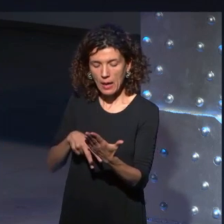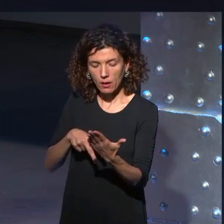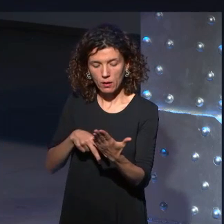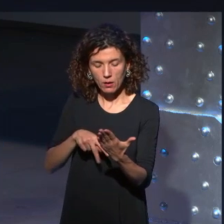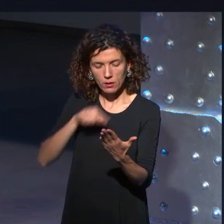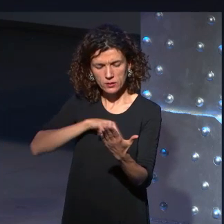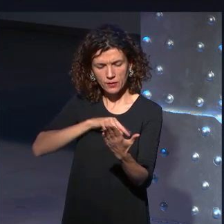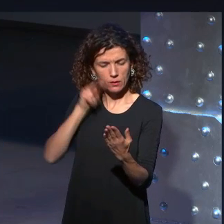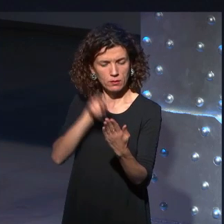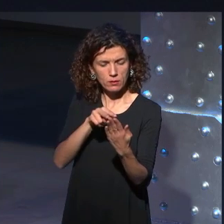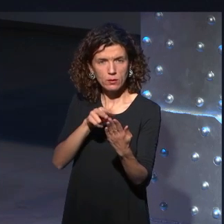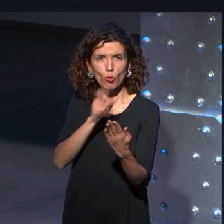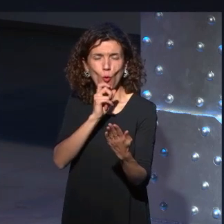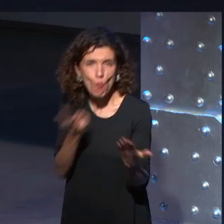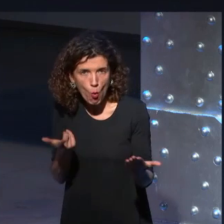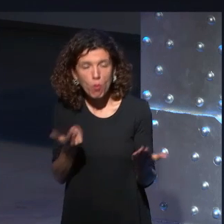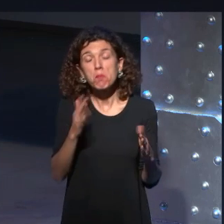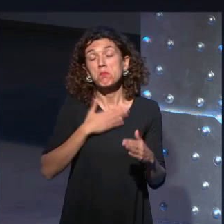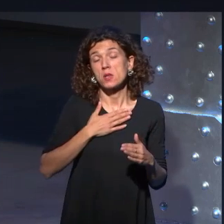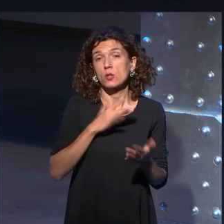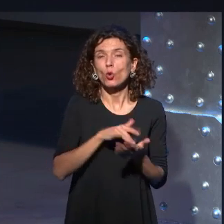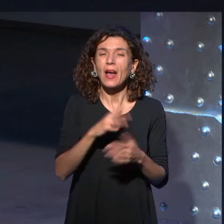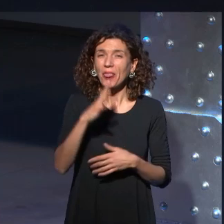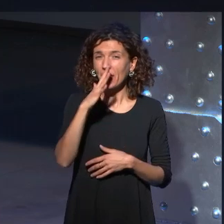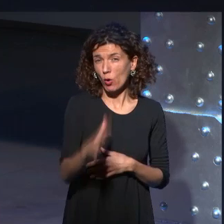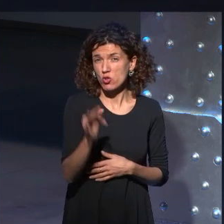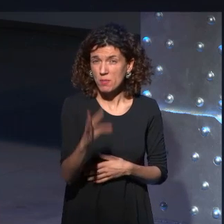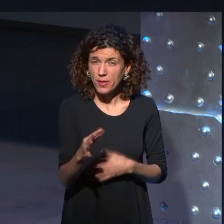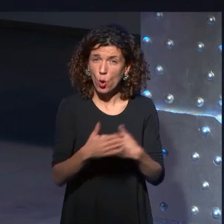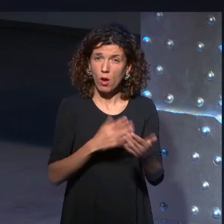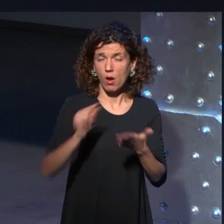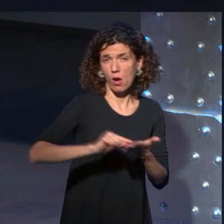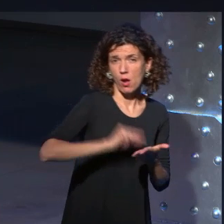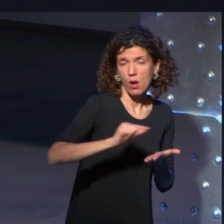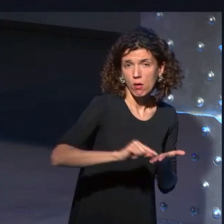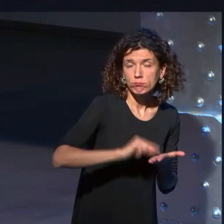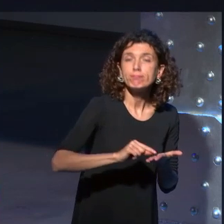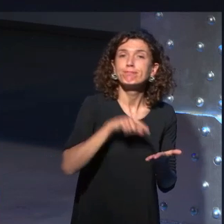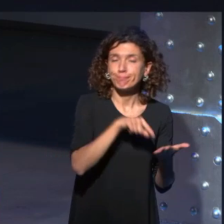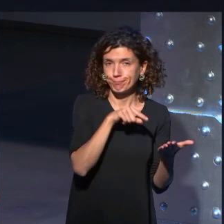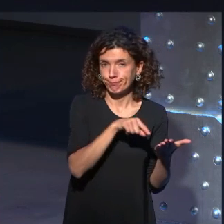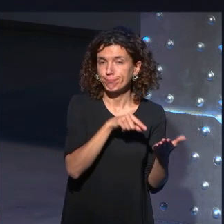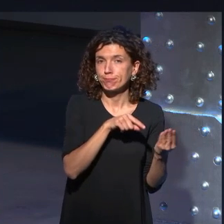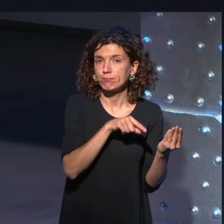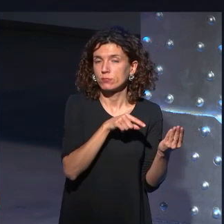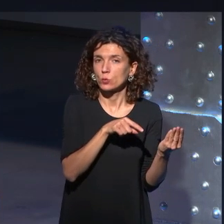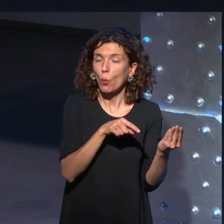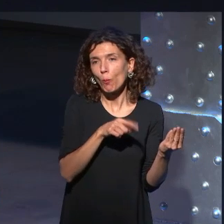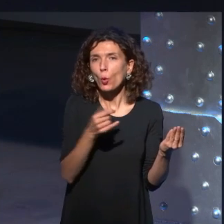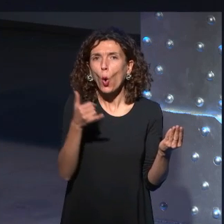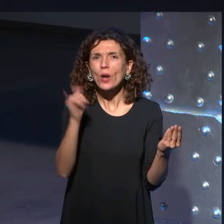¿no? Y dedicar, como en mi caso, 5 años y medio a escribir un libro, pues es un